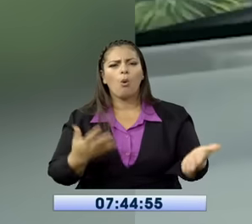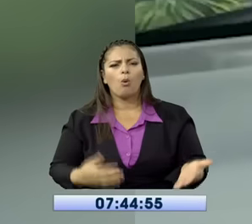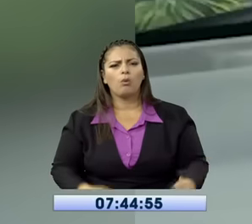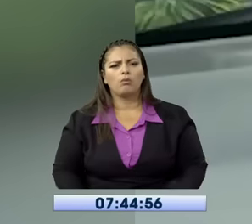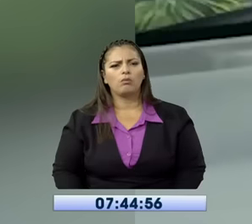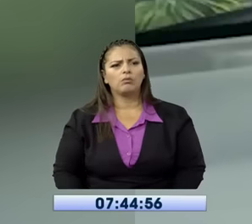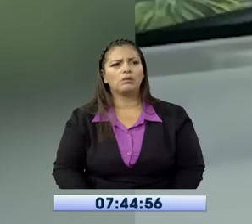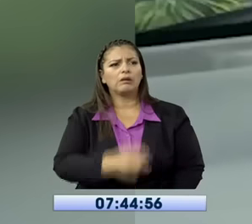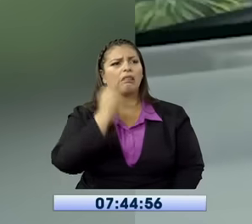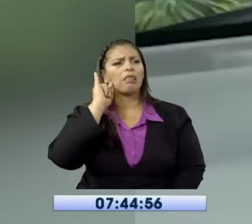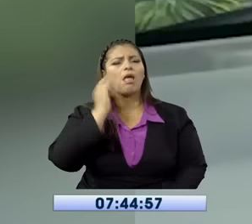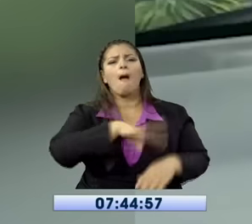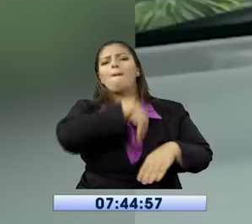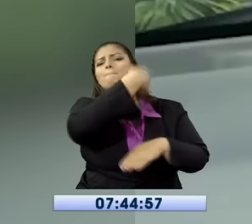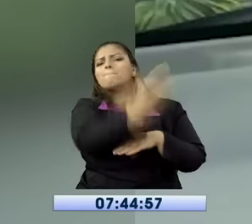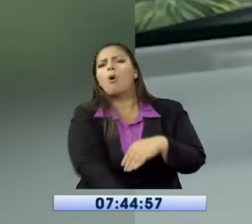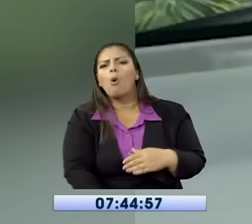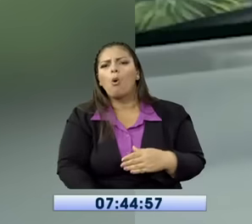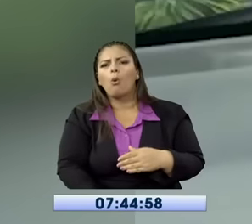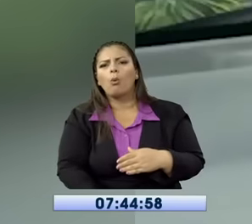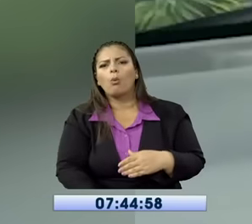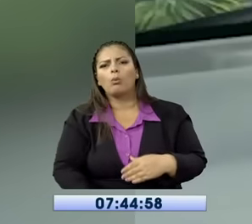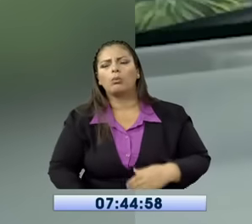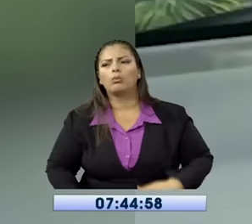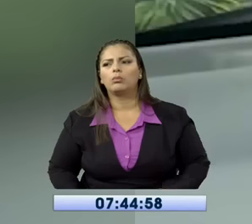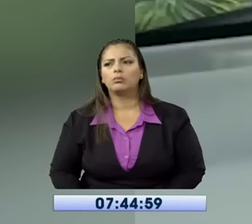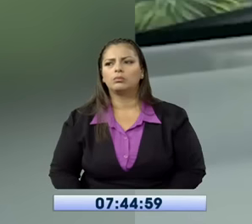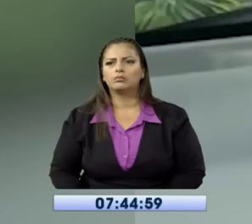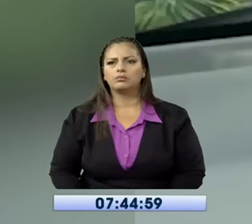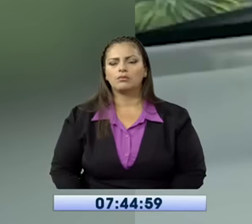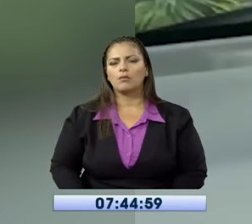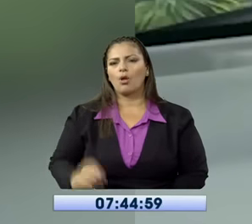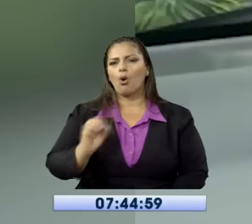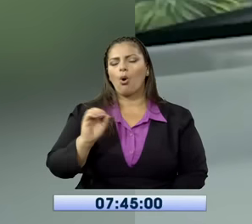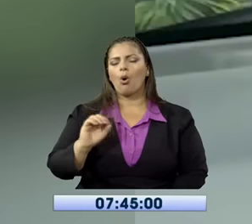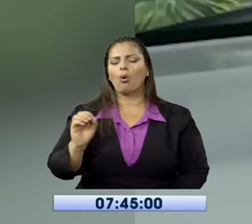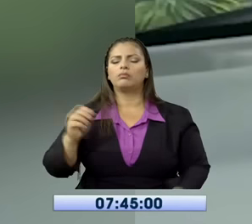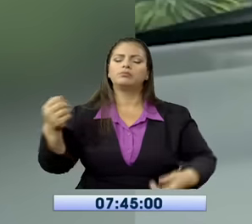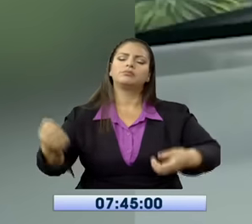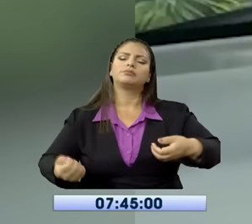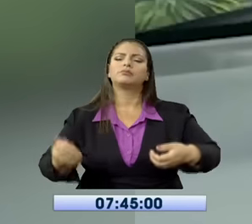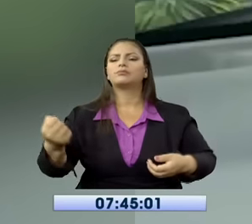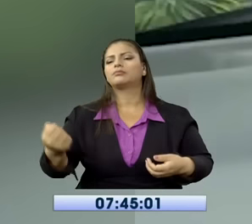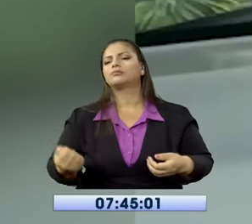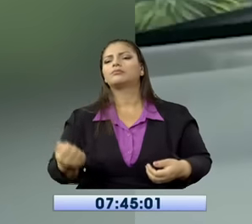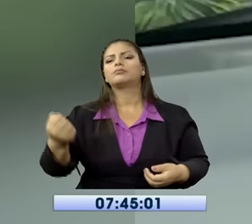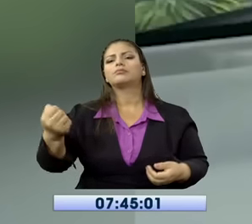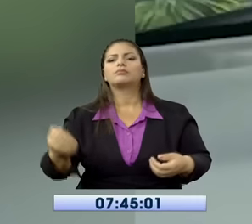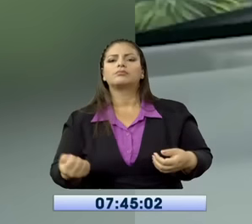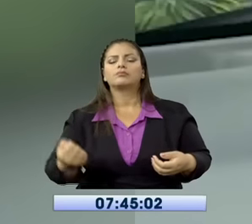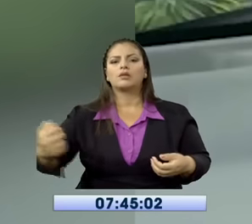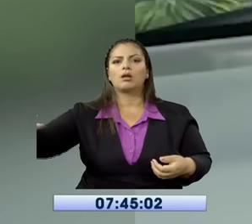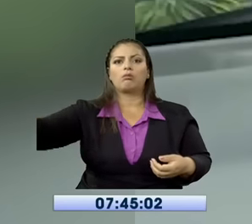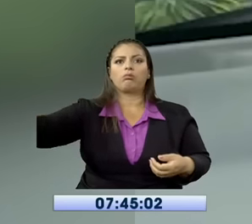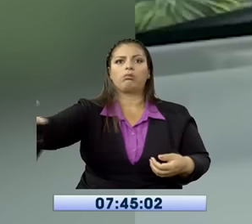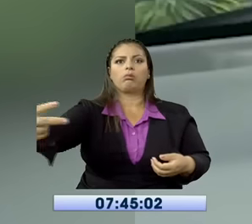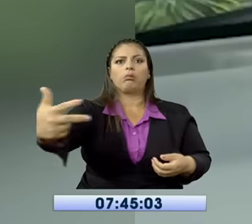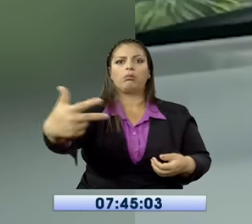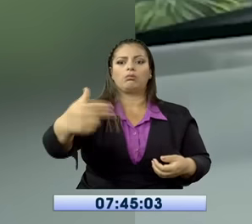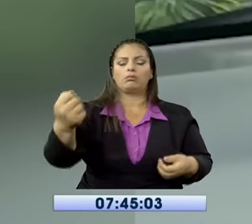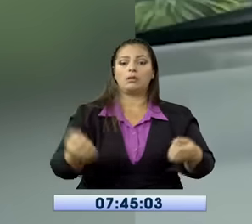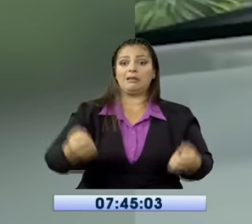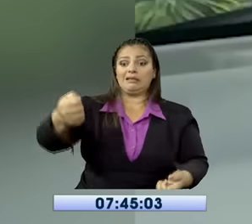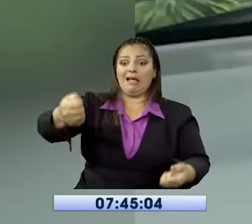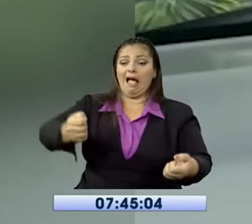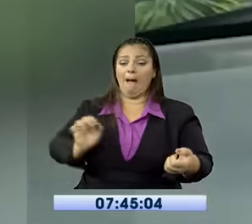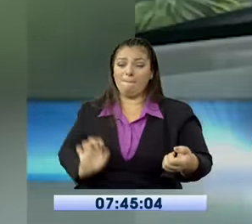se le viene y lo mata terrible quiera cruza otro carro Exacto o cruza otro carro